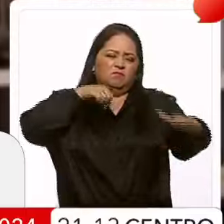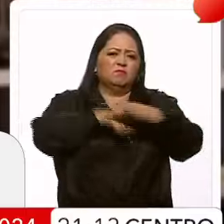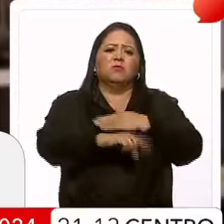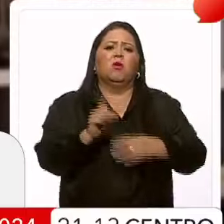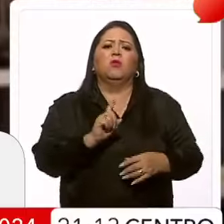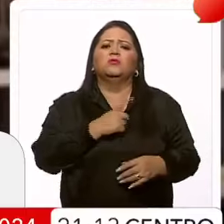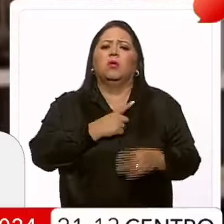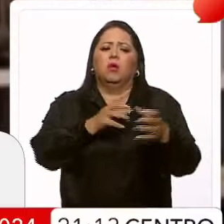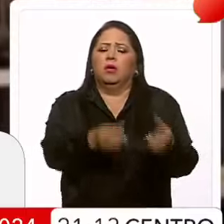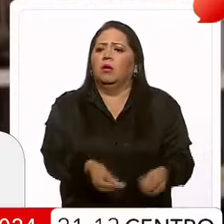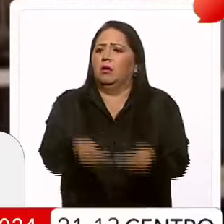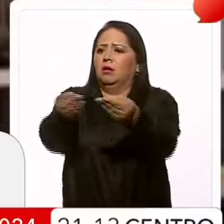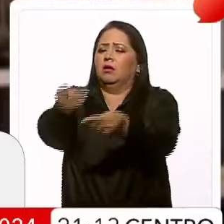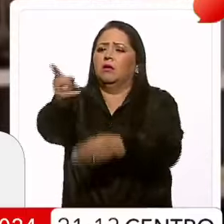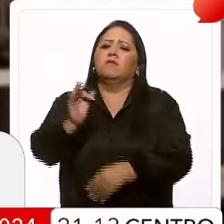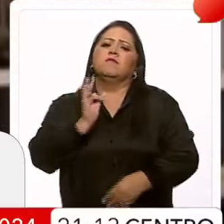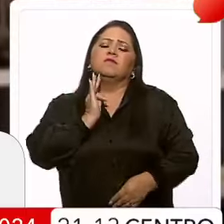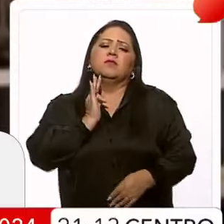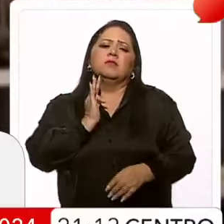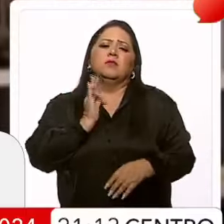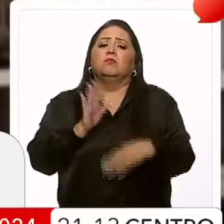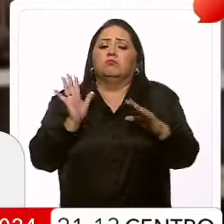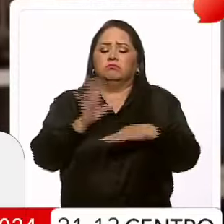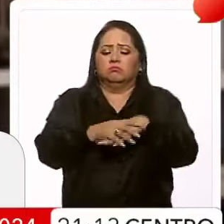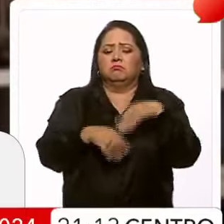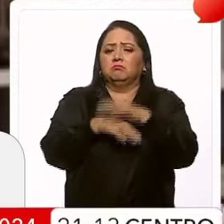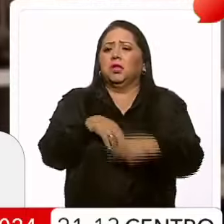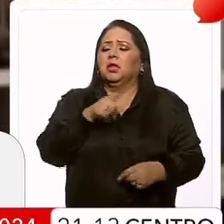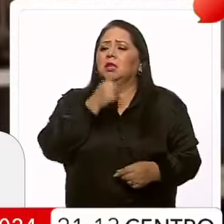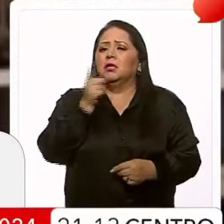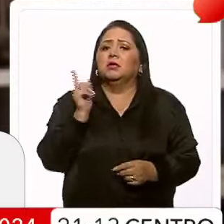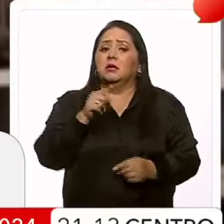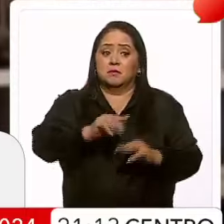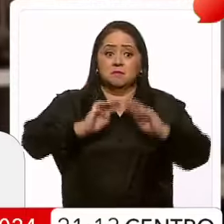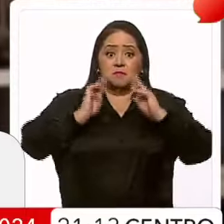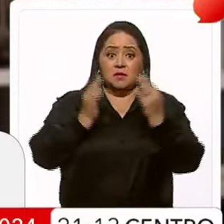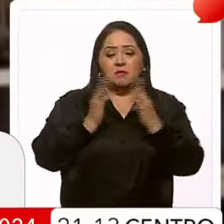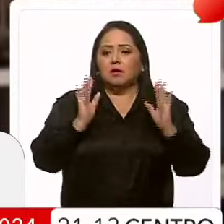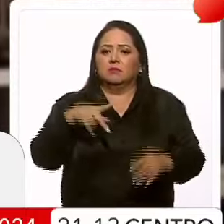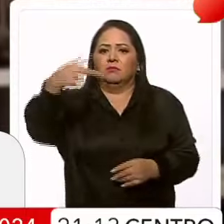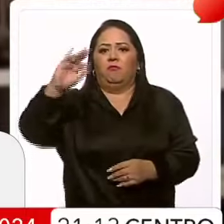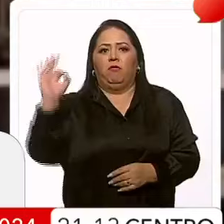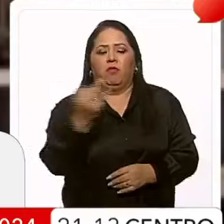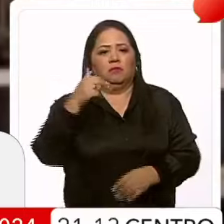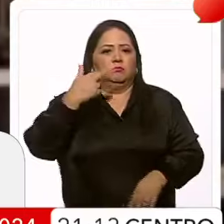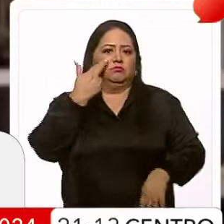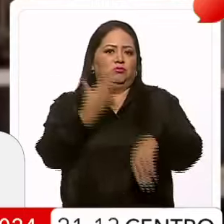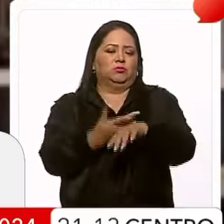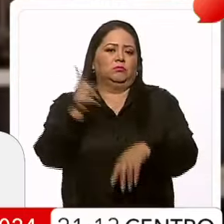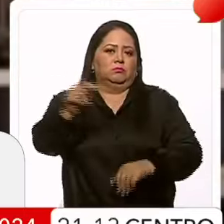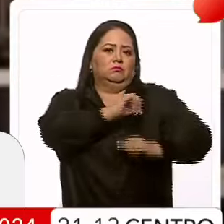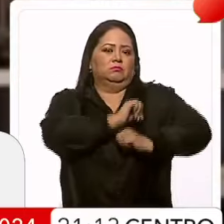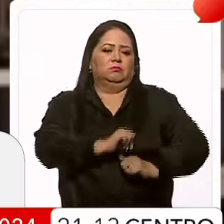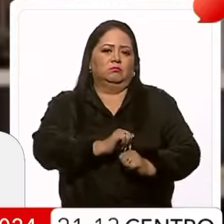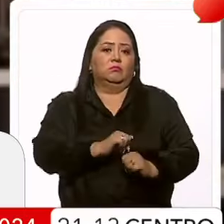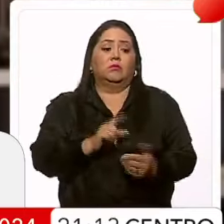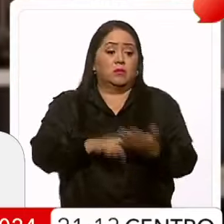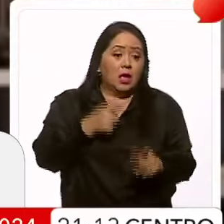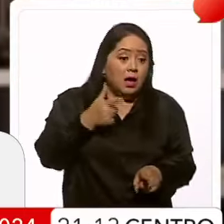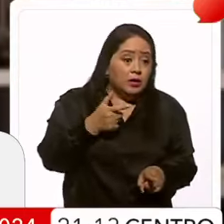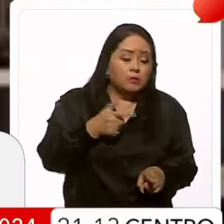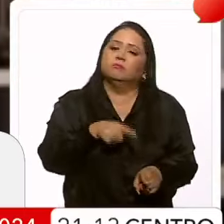los entrega a la Fiscalía Federal porque se lavan las manos diciendo, crimen organizado es delito federal, ¿no? Importación de